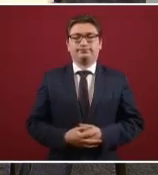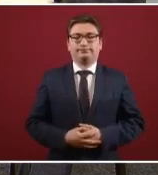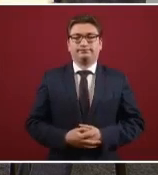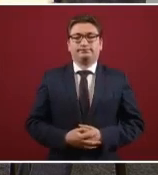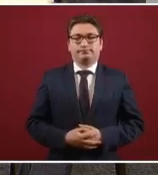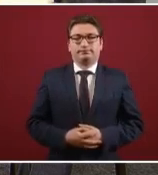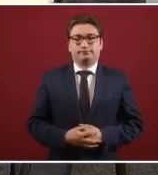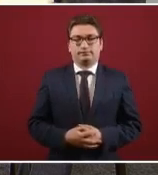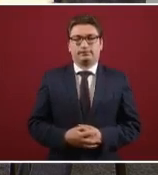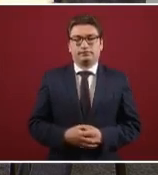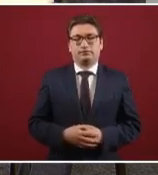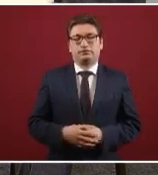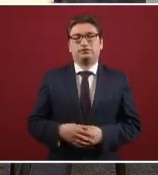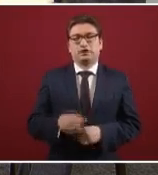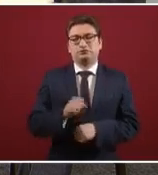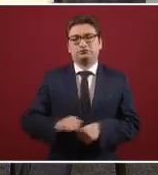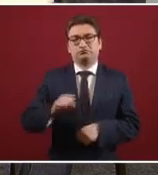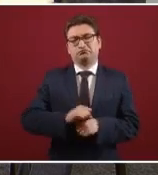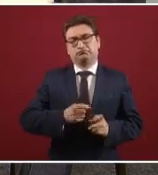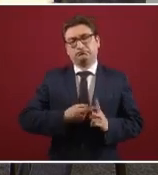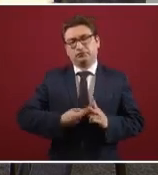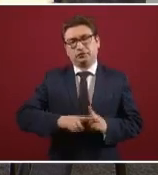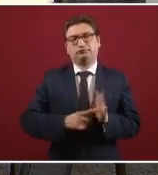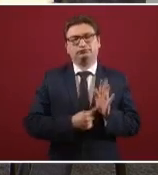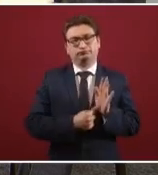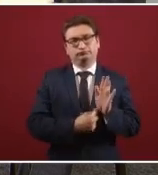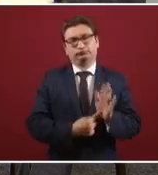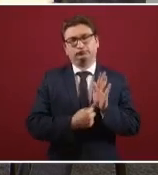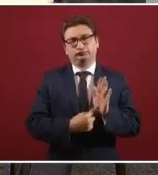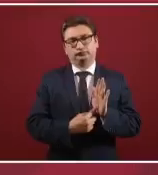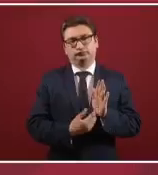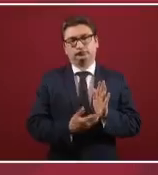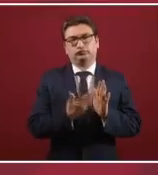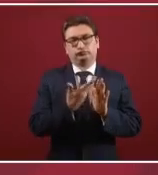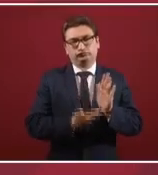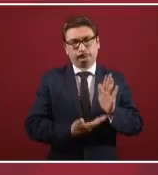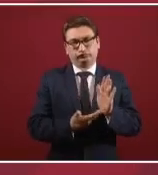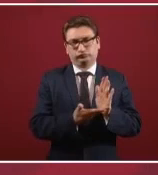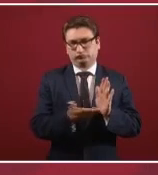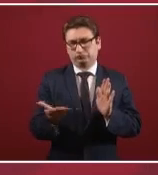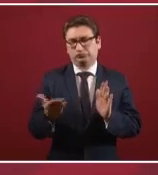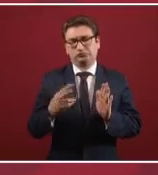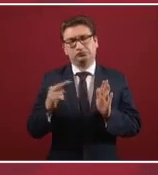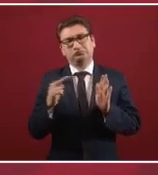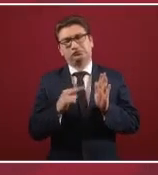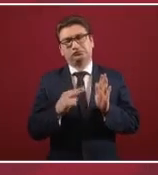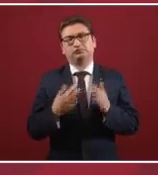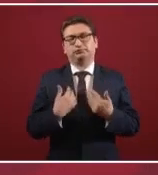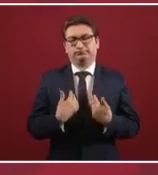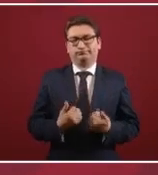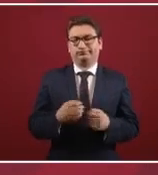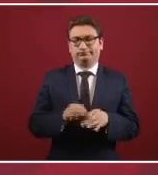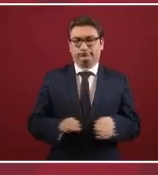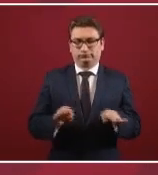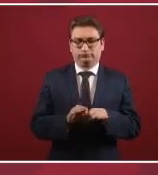empezará así la semana por qué son